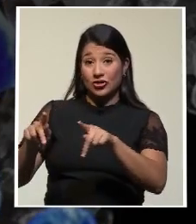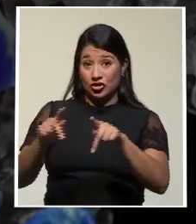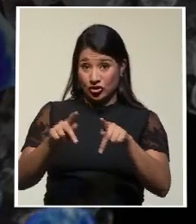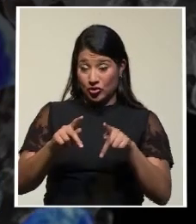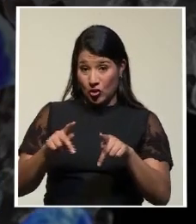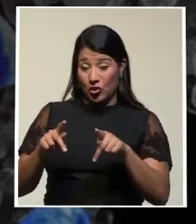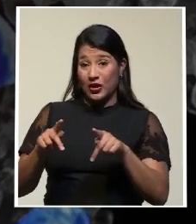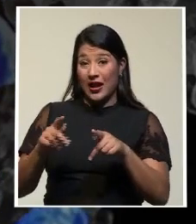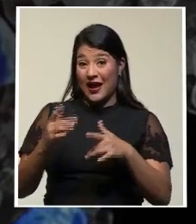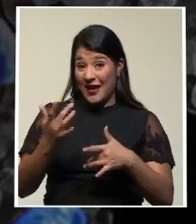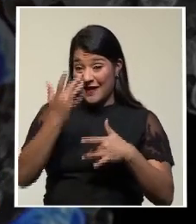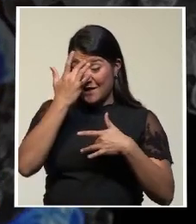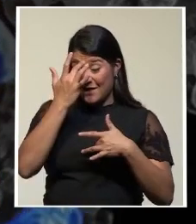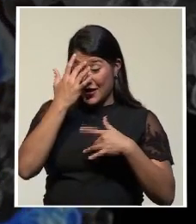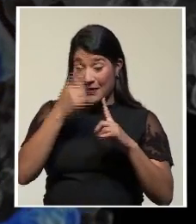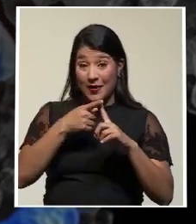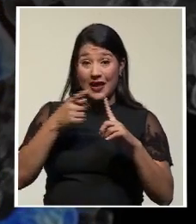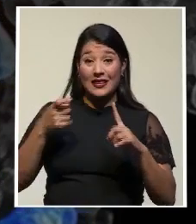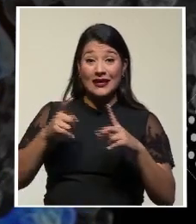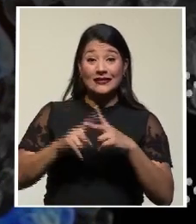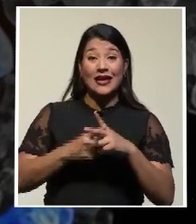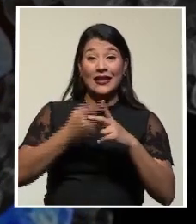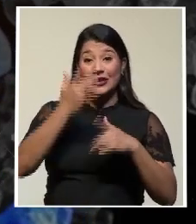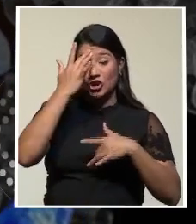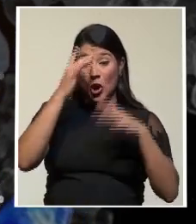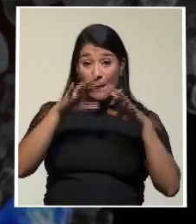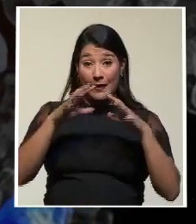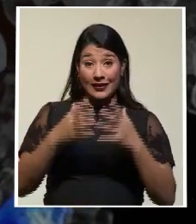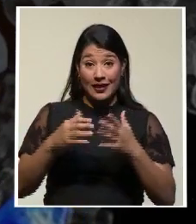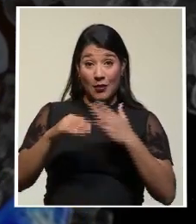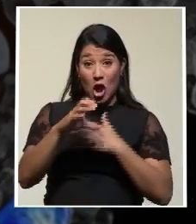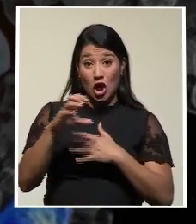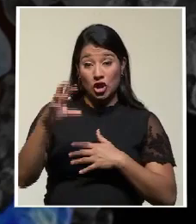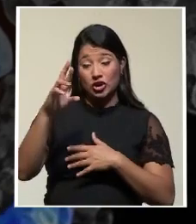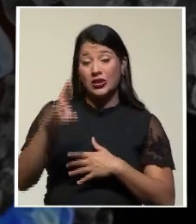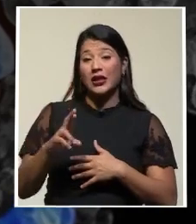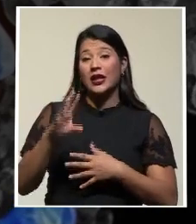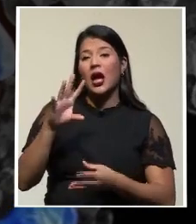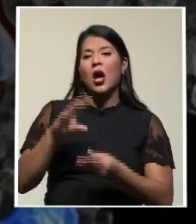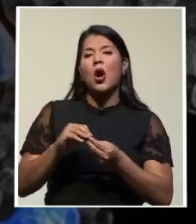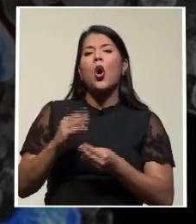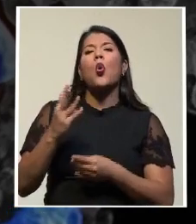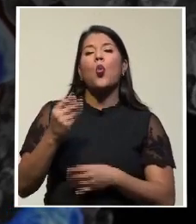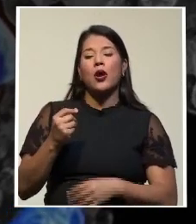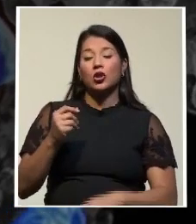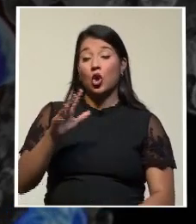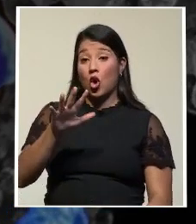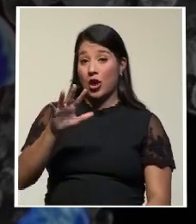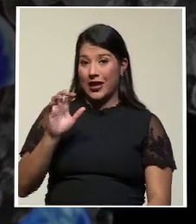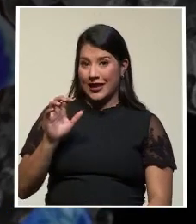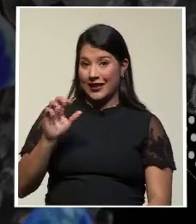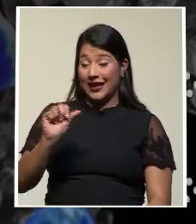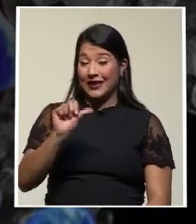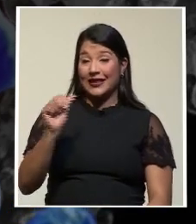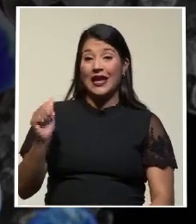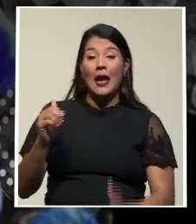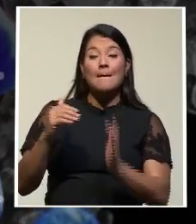ha contraído la enfermedad desde que se inició la pandemia en Costa Rica llega hoy a